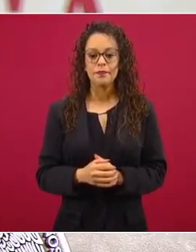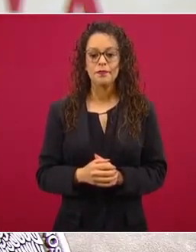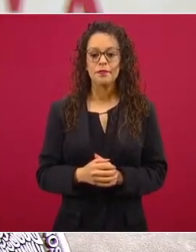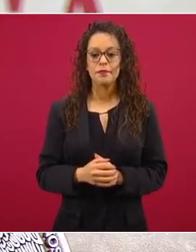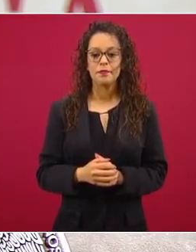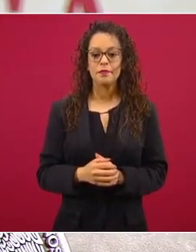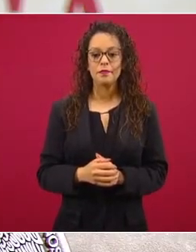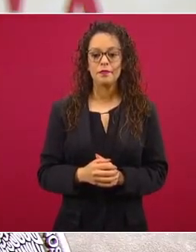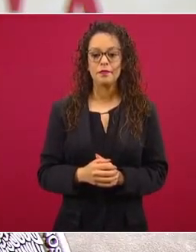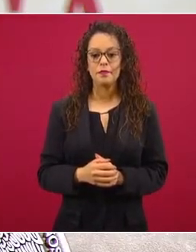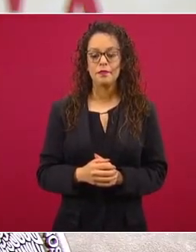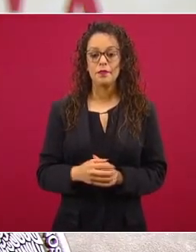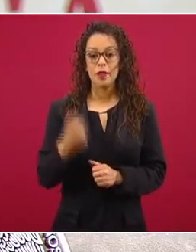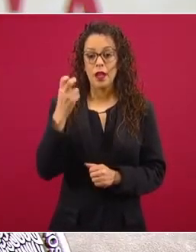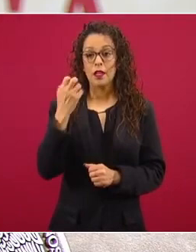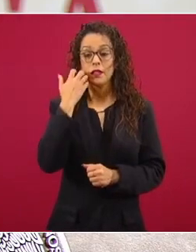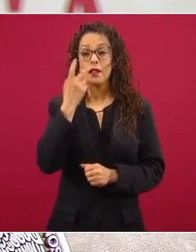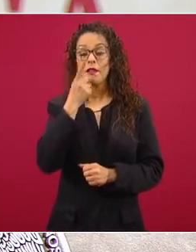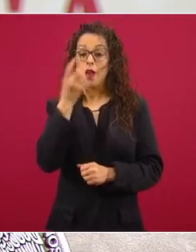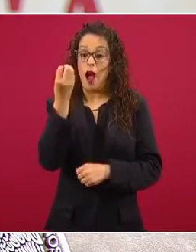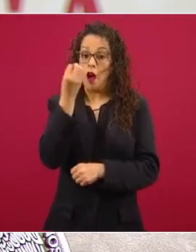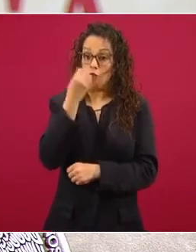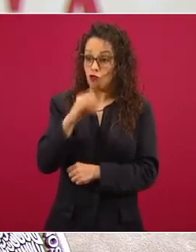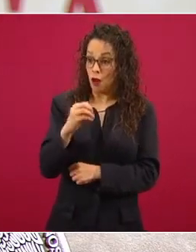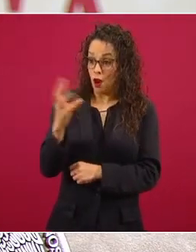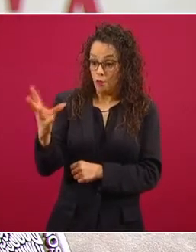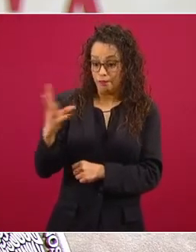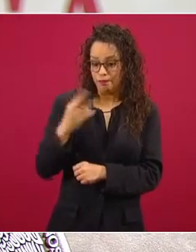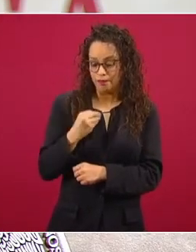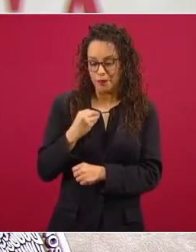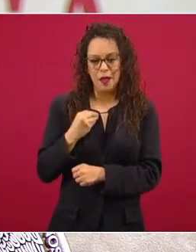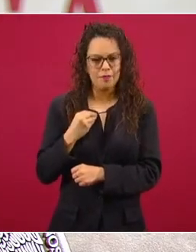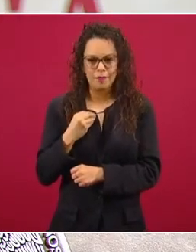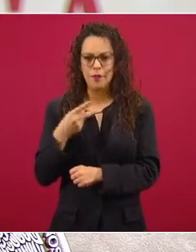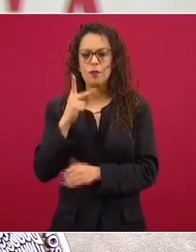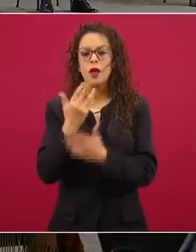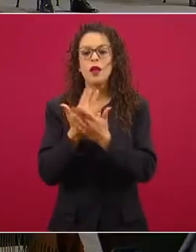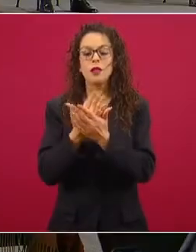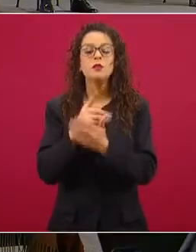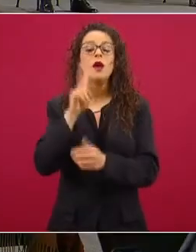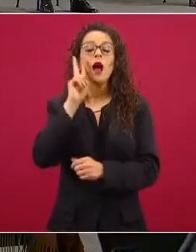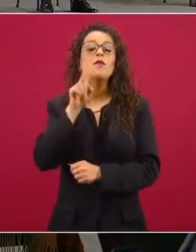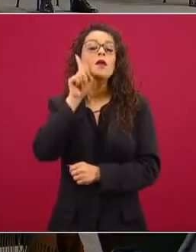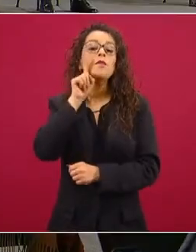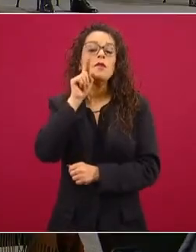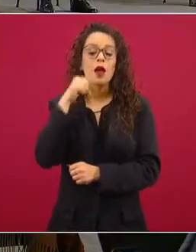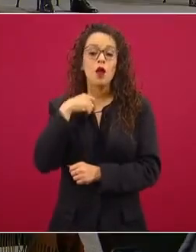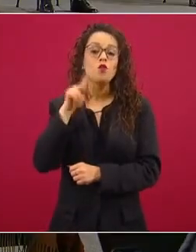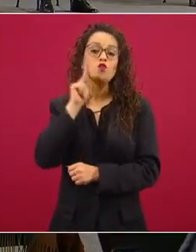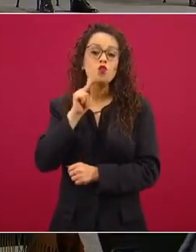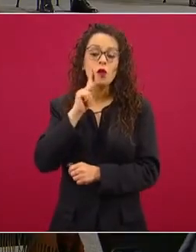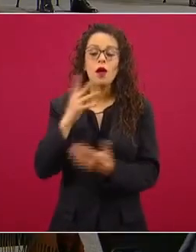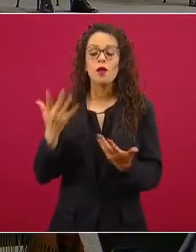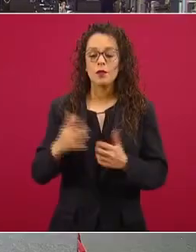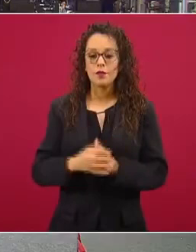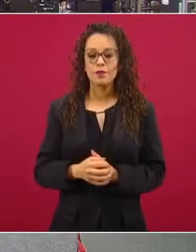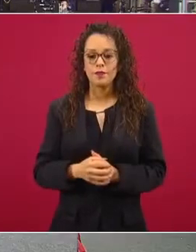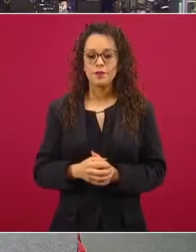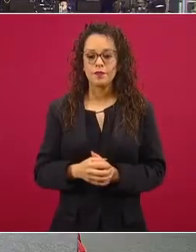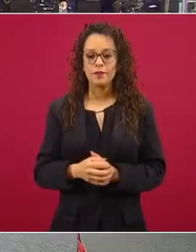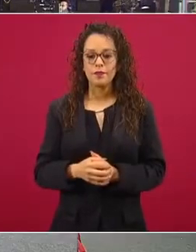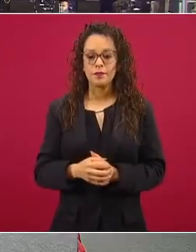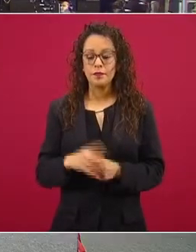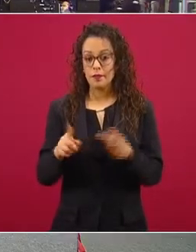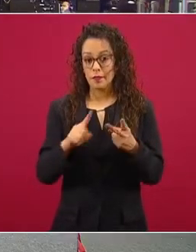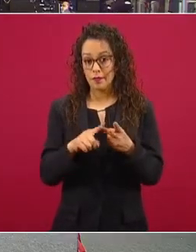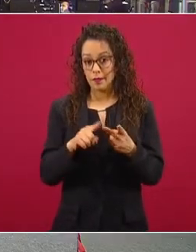necesariamente tiene que haber contagio. Entonces vamos a esperar a la prueba de mañana, martes. Sí, lo del general Cienfuegos, ¿sí